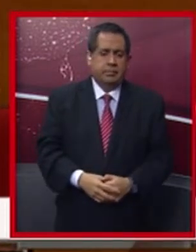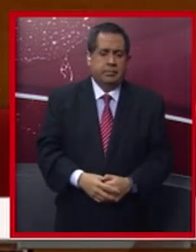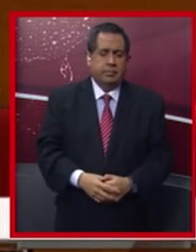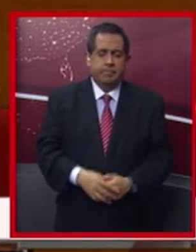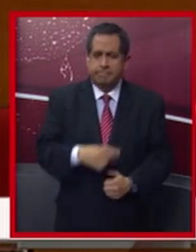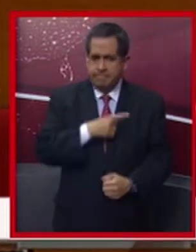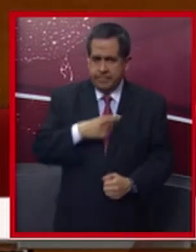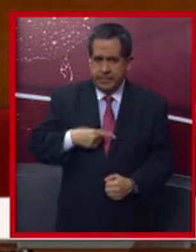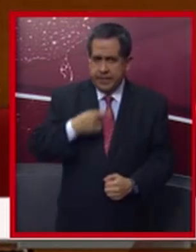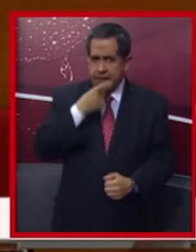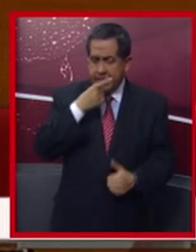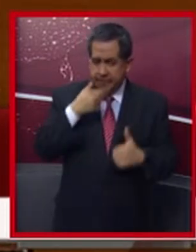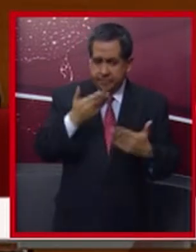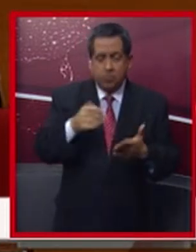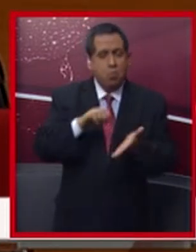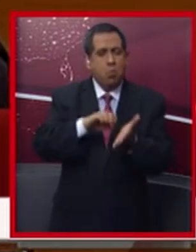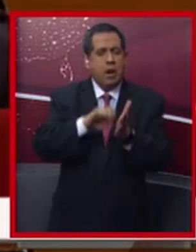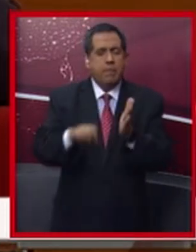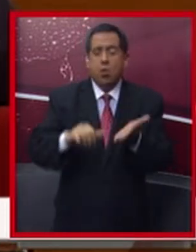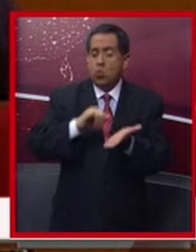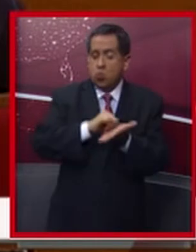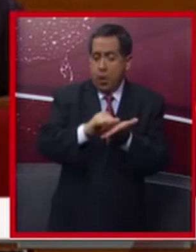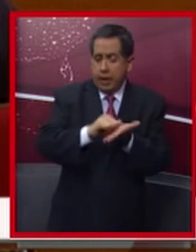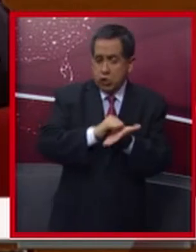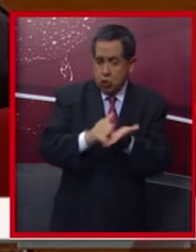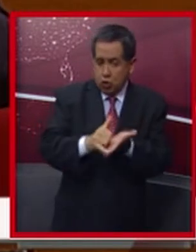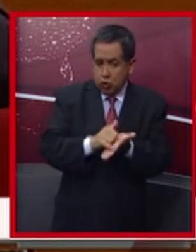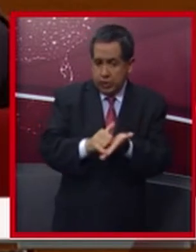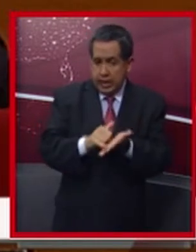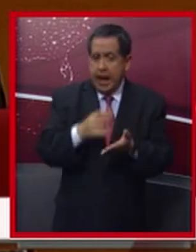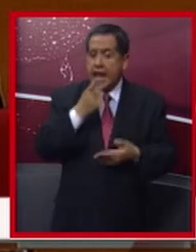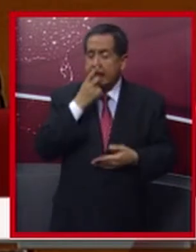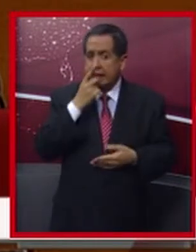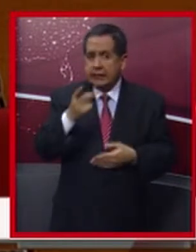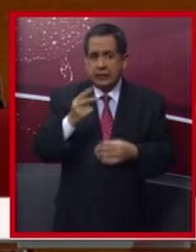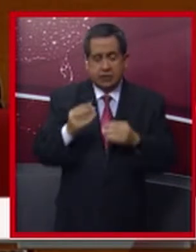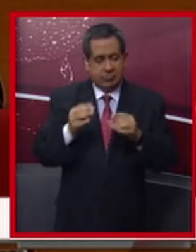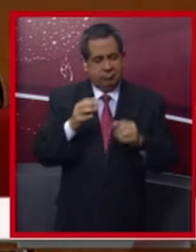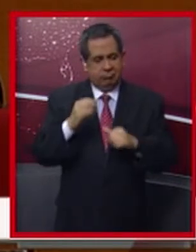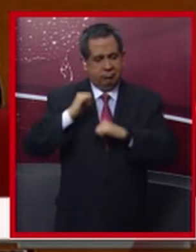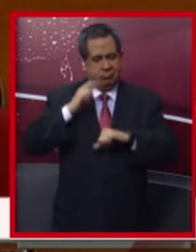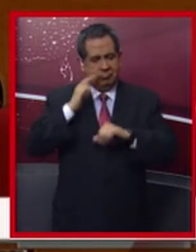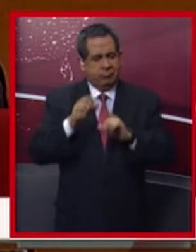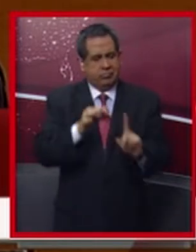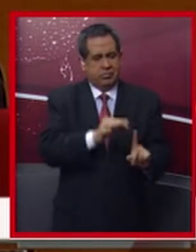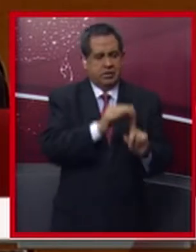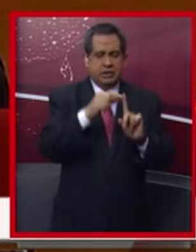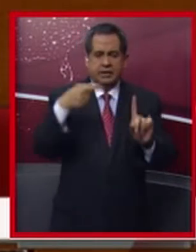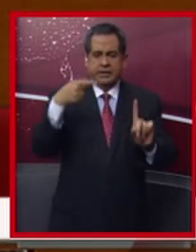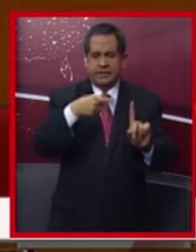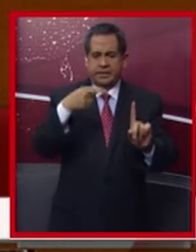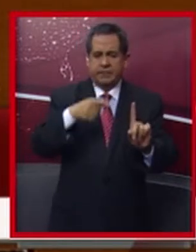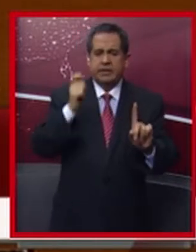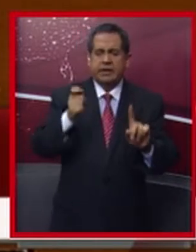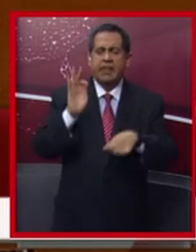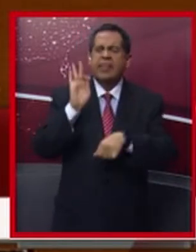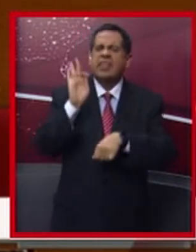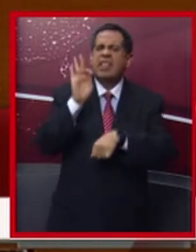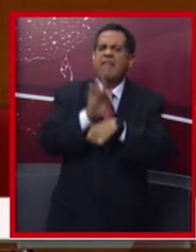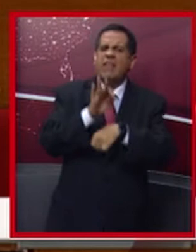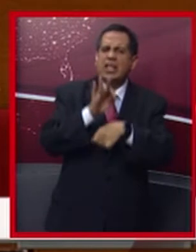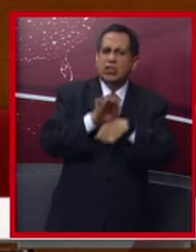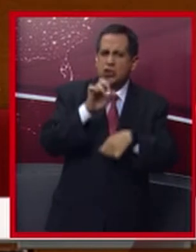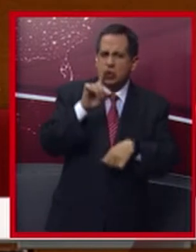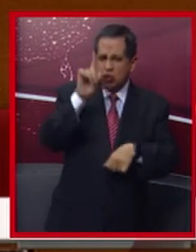Debo decirles que Nueva York, por ejemplo, ha instrumentado una figura que es precisamente como un defensor del